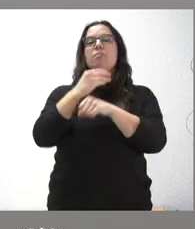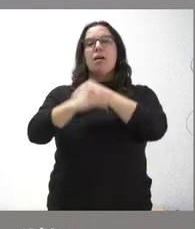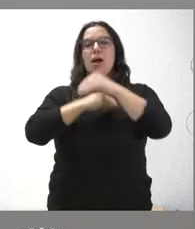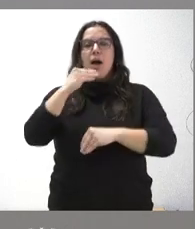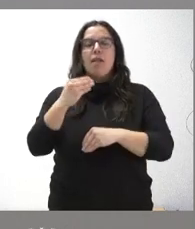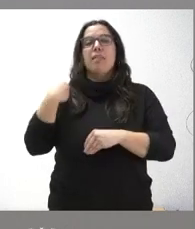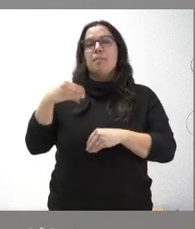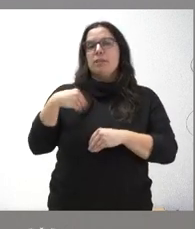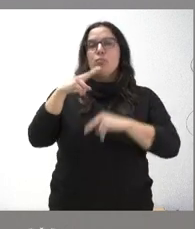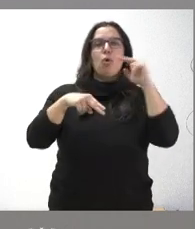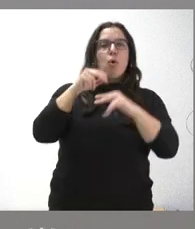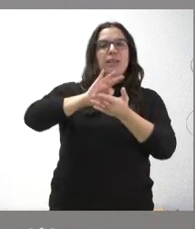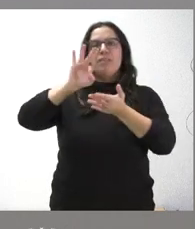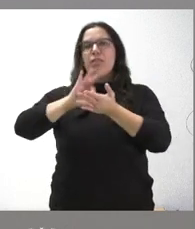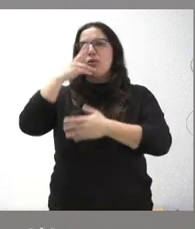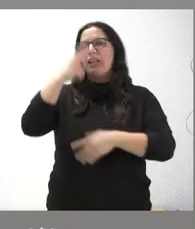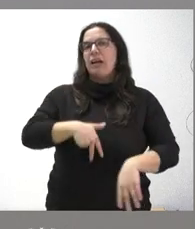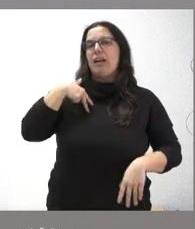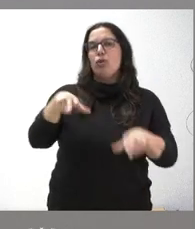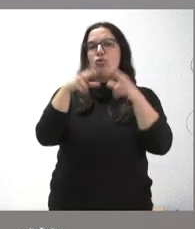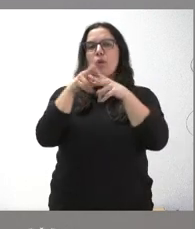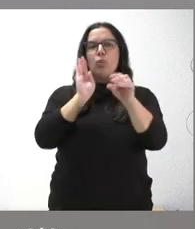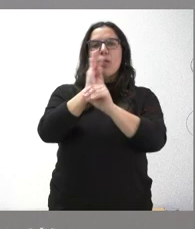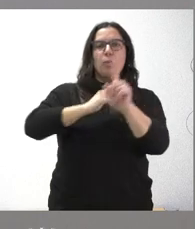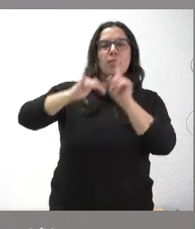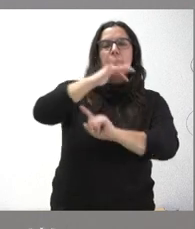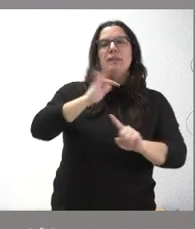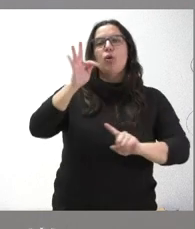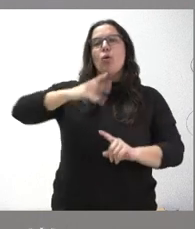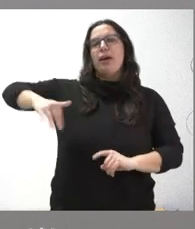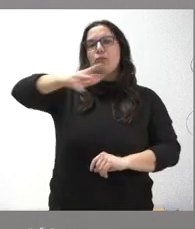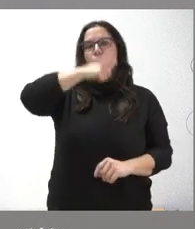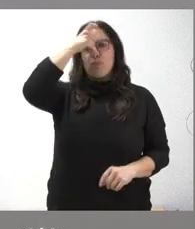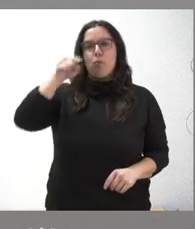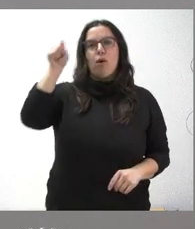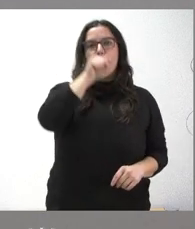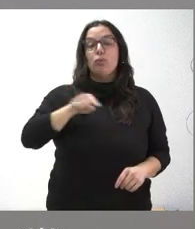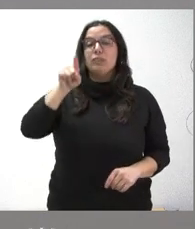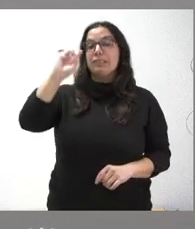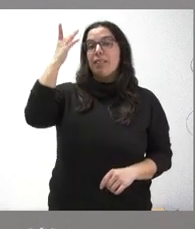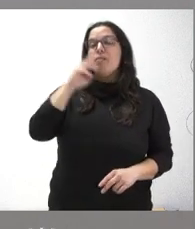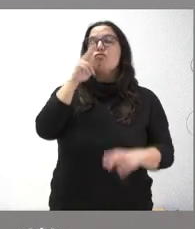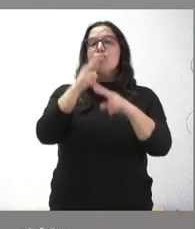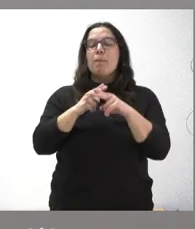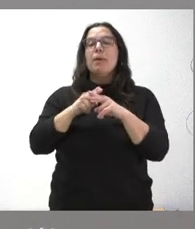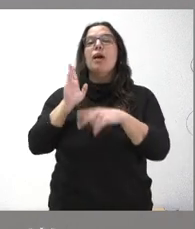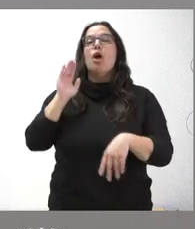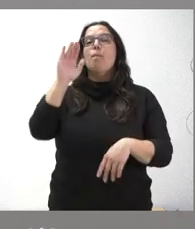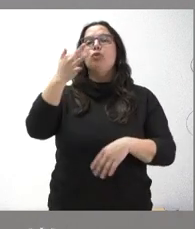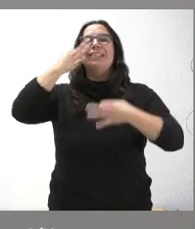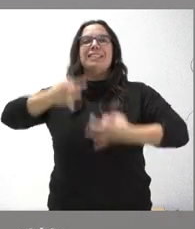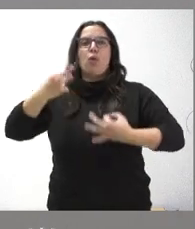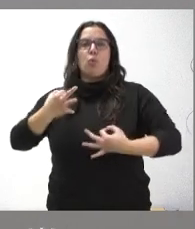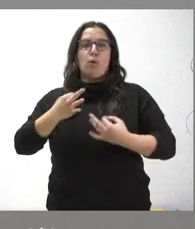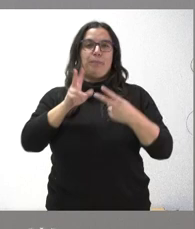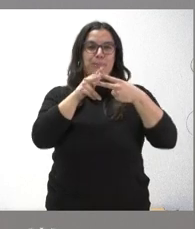interés general y social relacionados con el cuidado del medio ambiente y del entorno rural esta iniciativa se denomina Monte seguro aquí lo